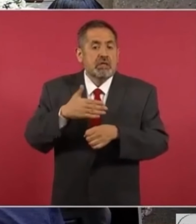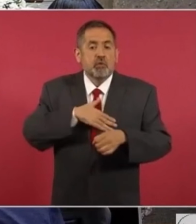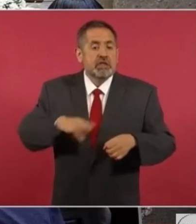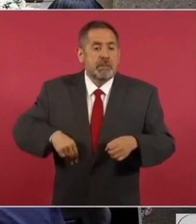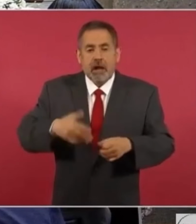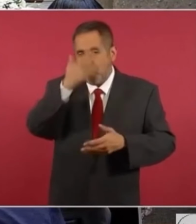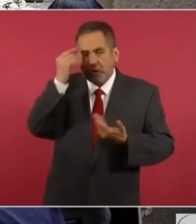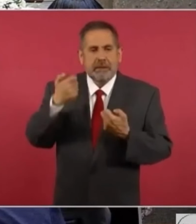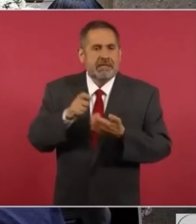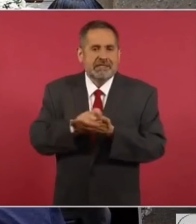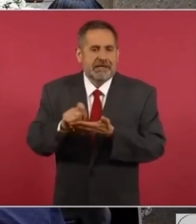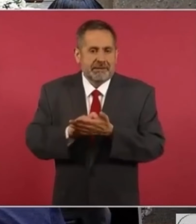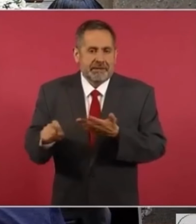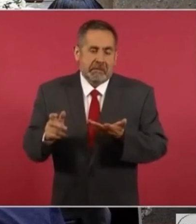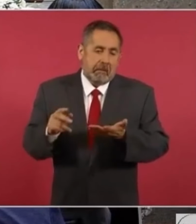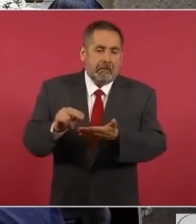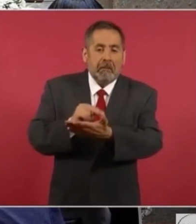escribir.